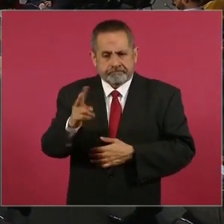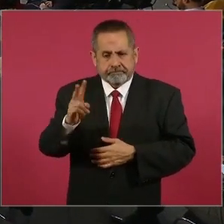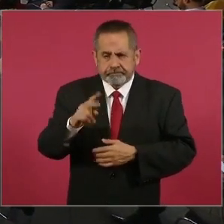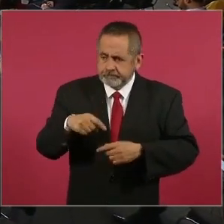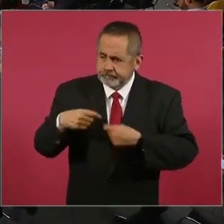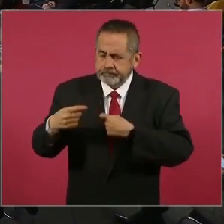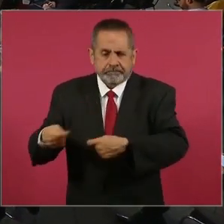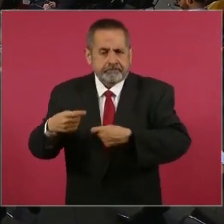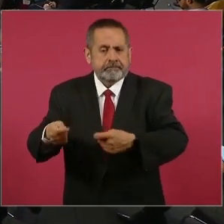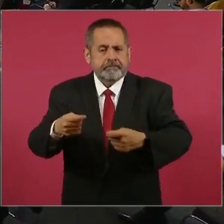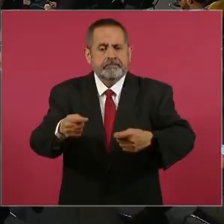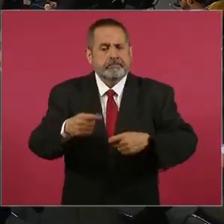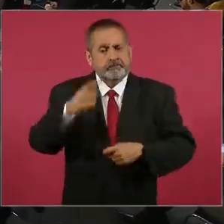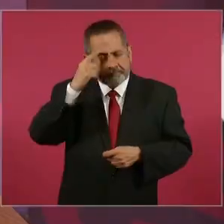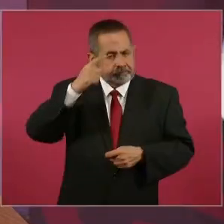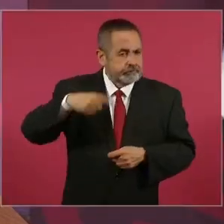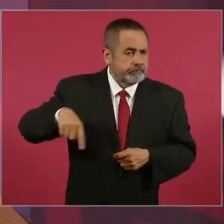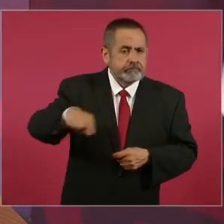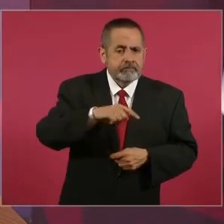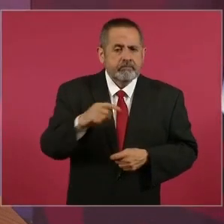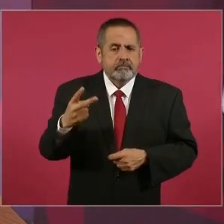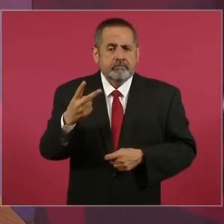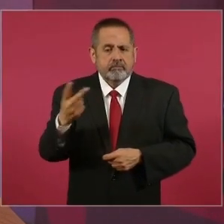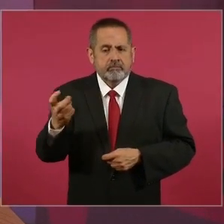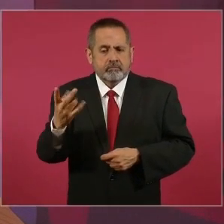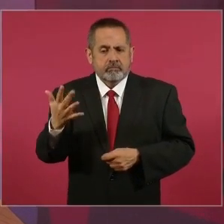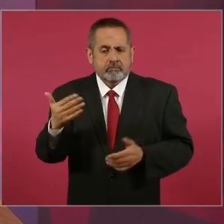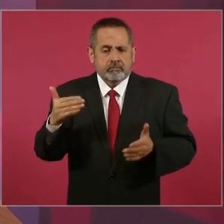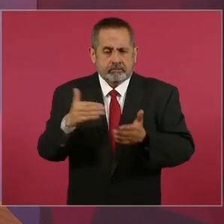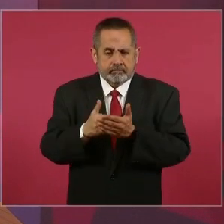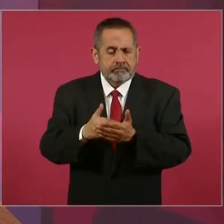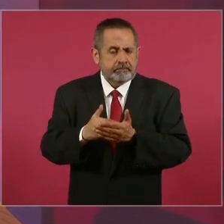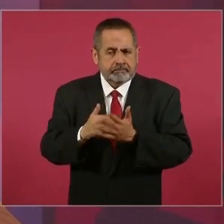que hoy a 250,000